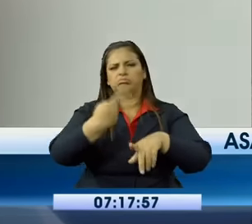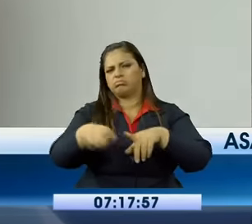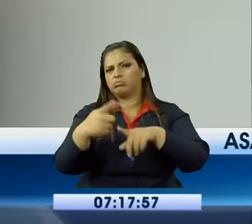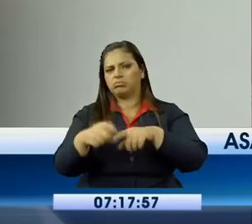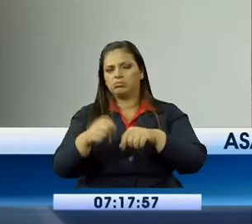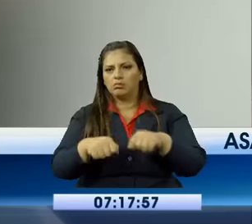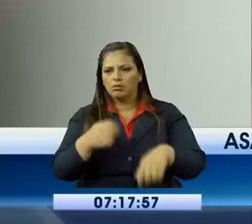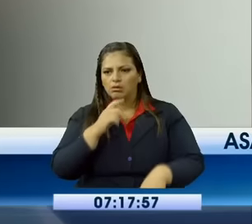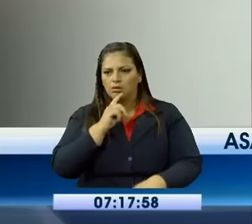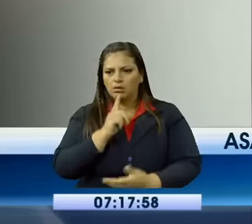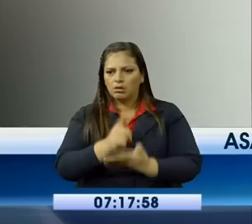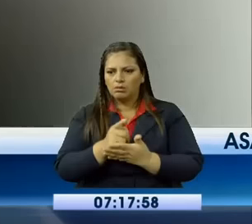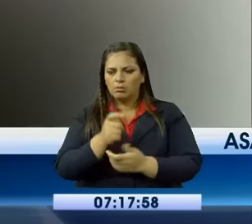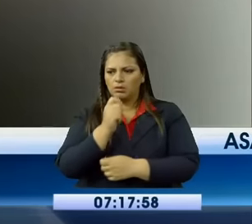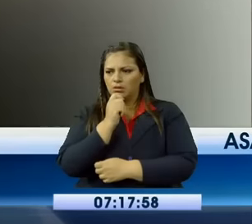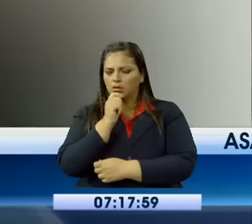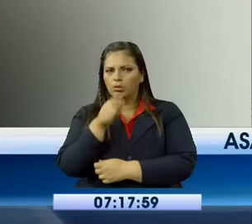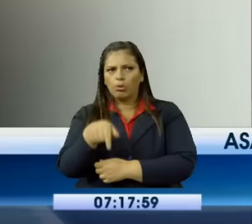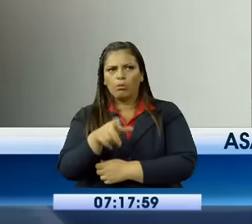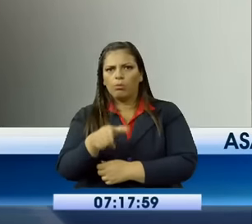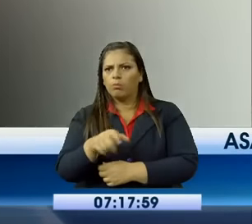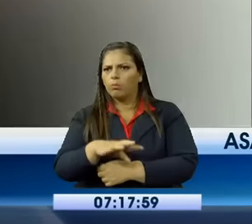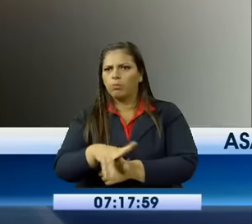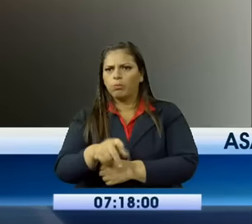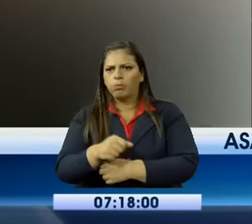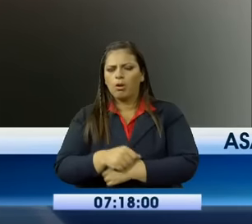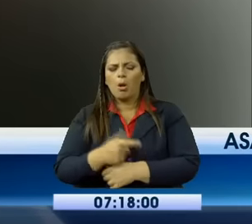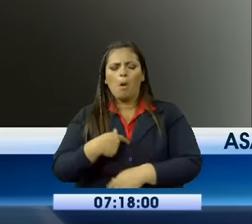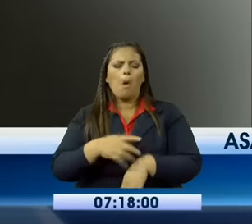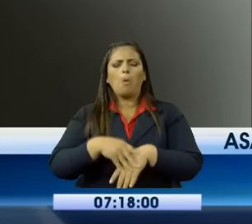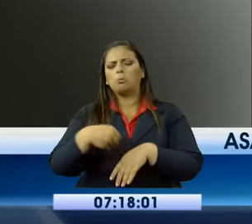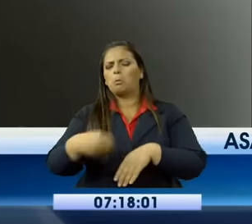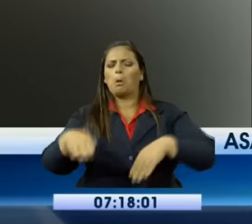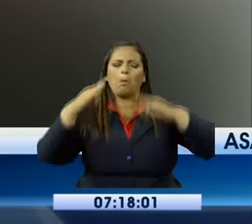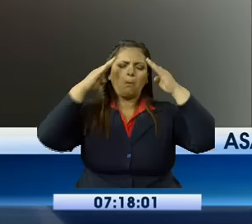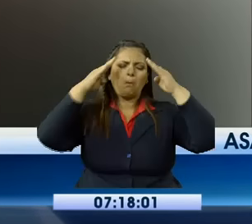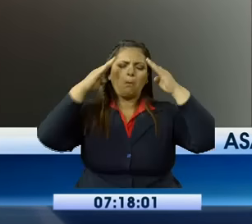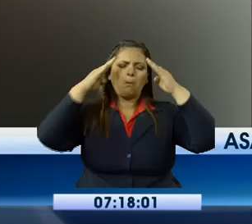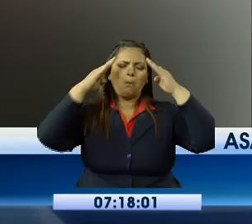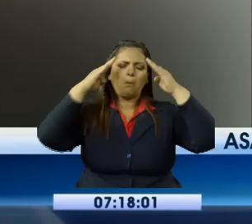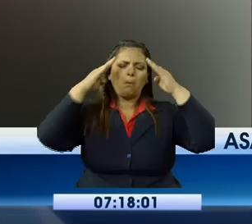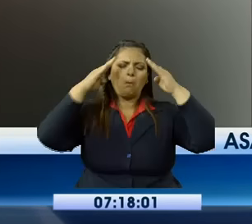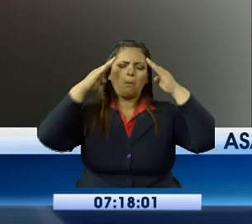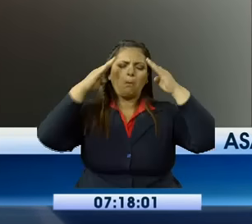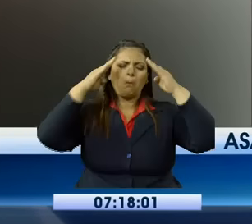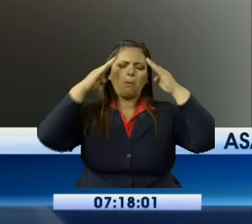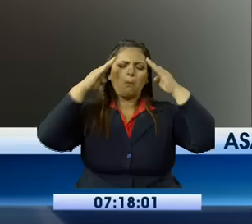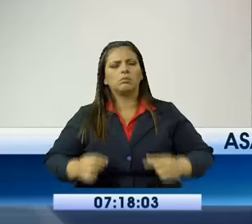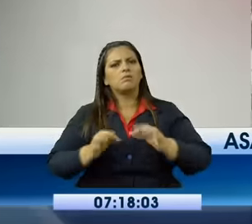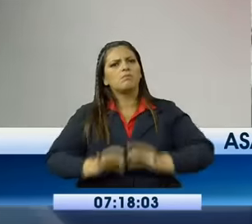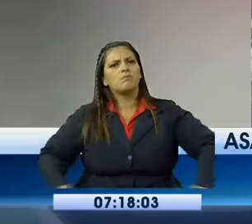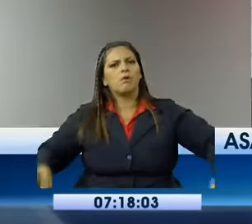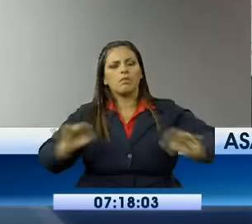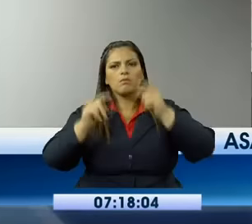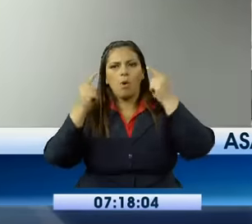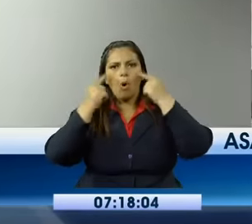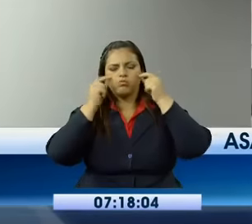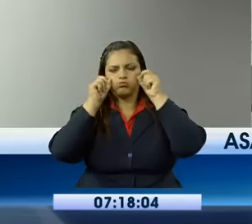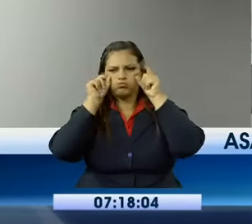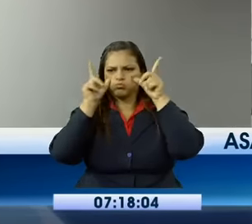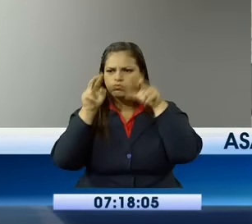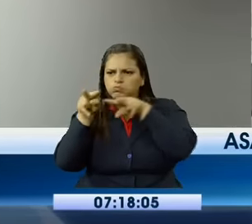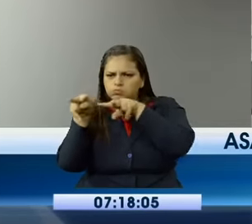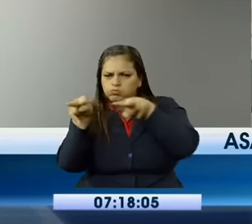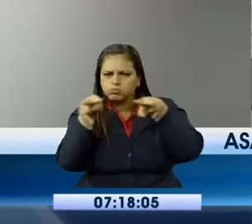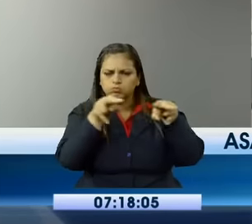den cuenta que la verdad es que uno ahora no puede ni pestañear y deben tomar las precauciones. Por Así lo menos es. Si no había nadie en la oficina. ¿Alguien debe